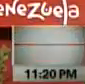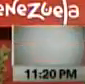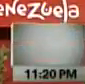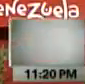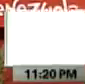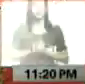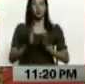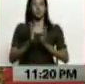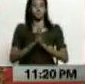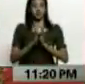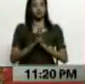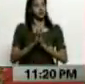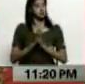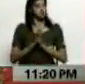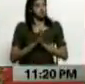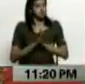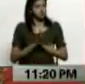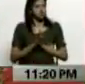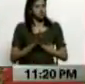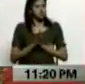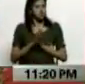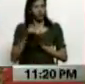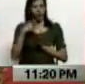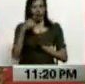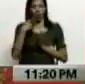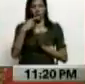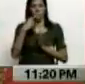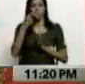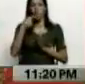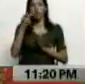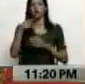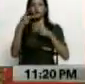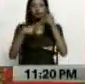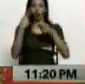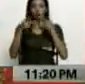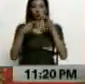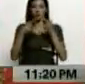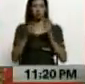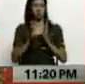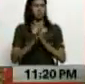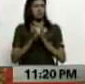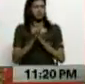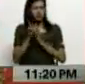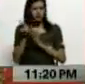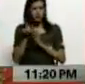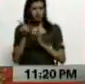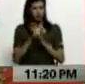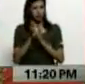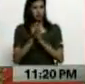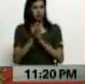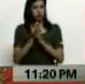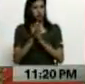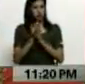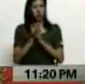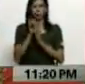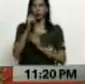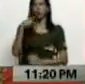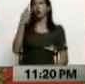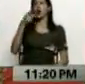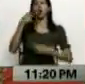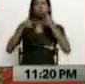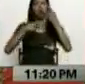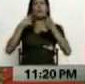expresión es una misa una misa se parece